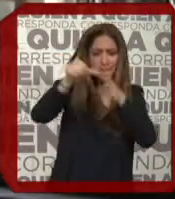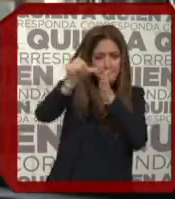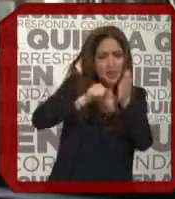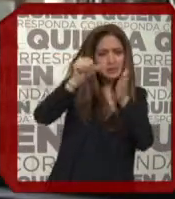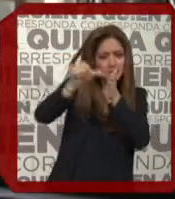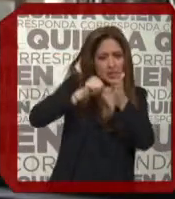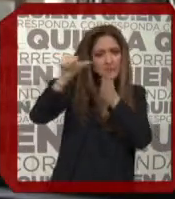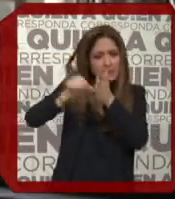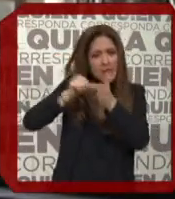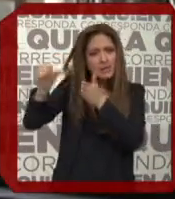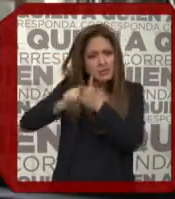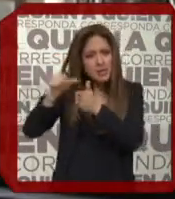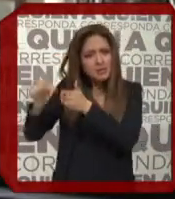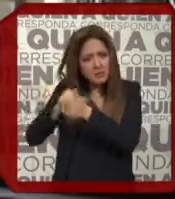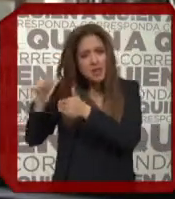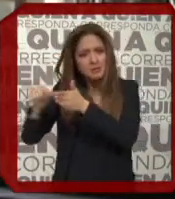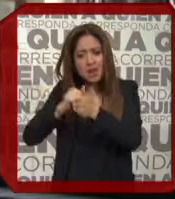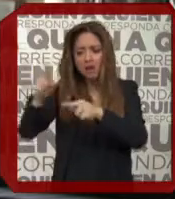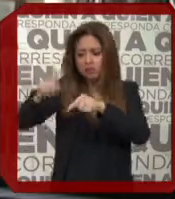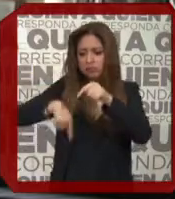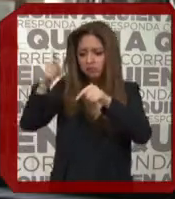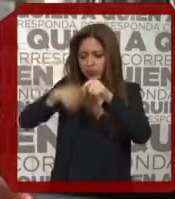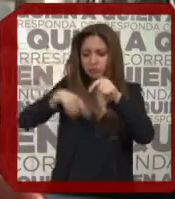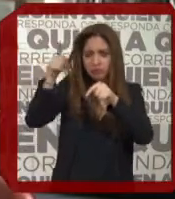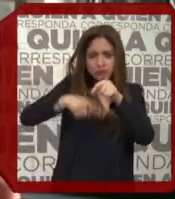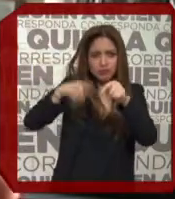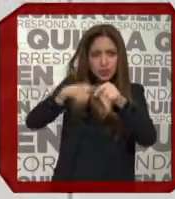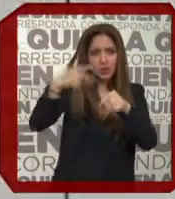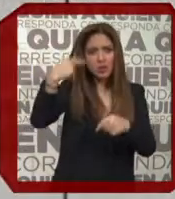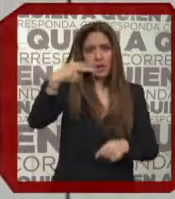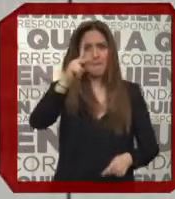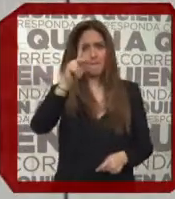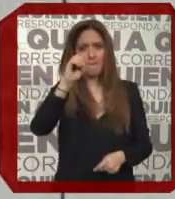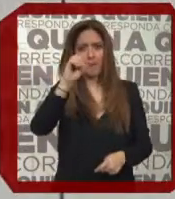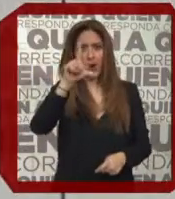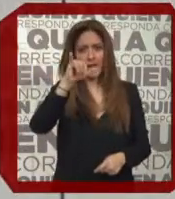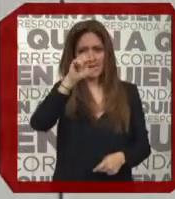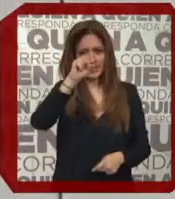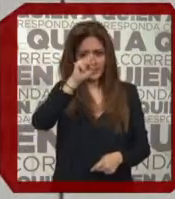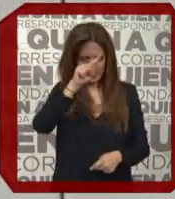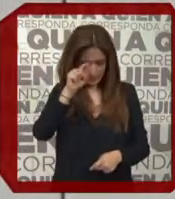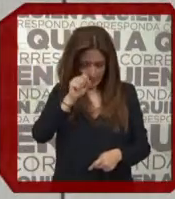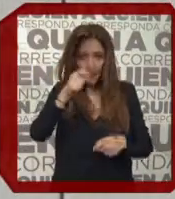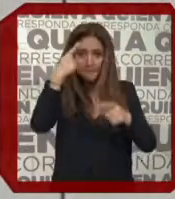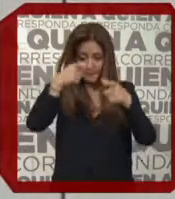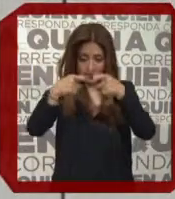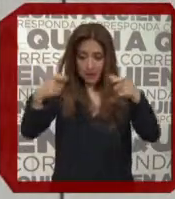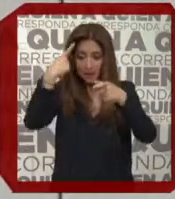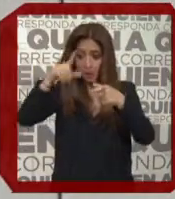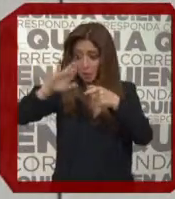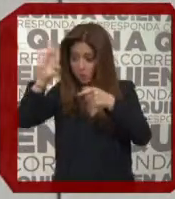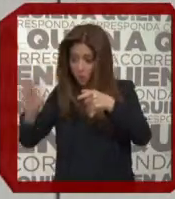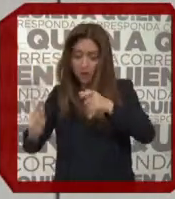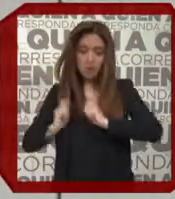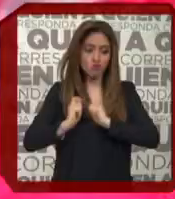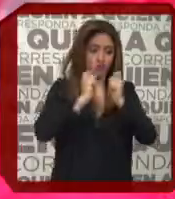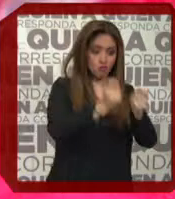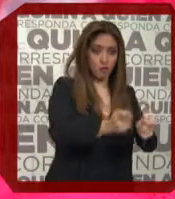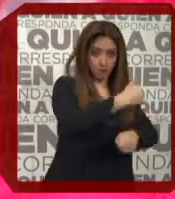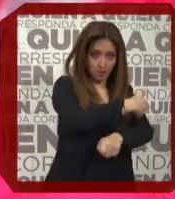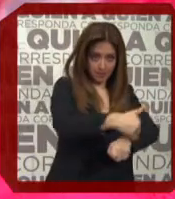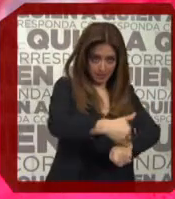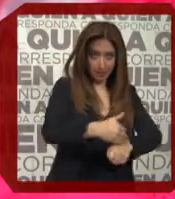al trabajador, al derechohabiente, una póliza que estaba para su familia. Y la aseguradora se lavó las